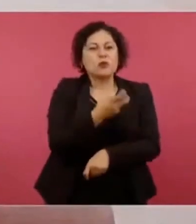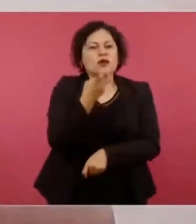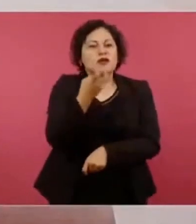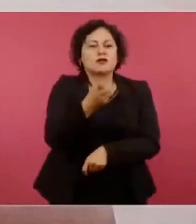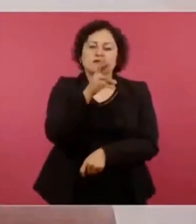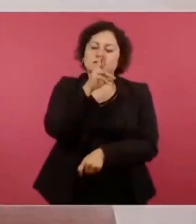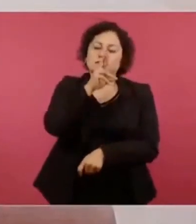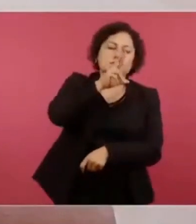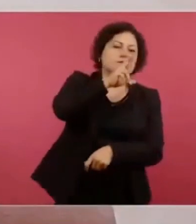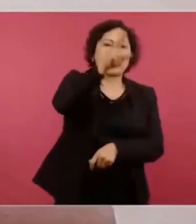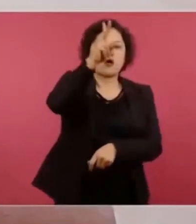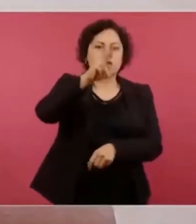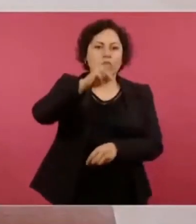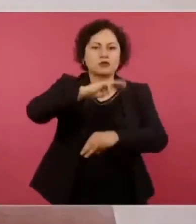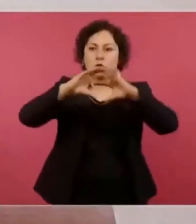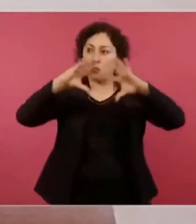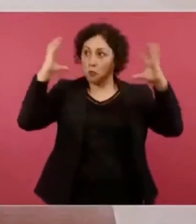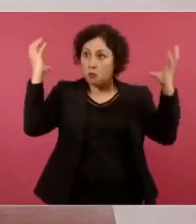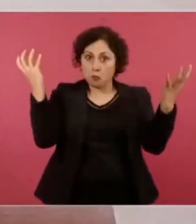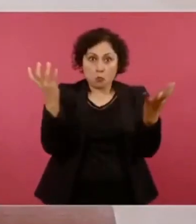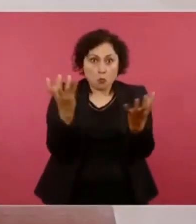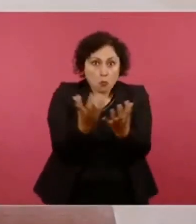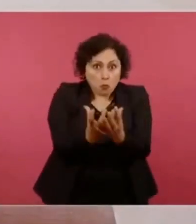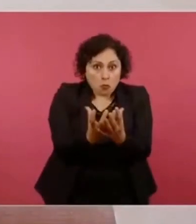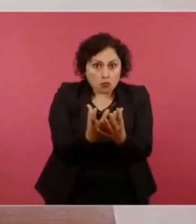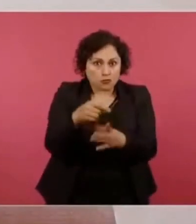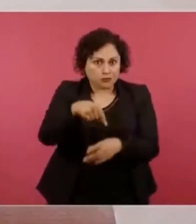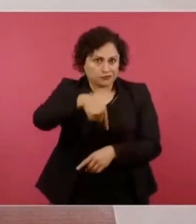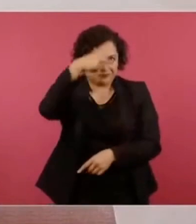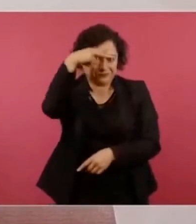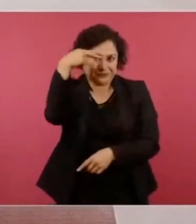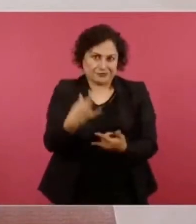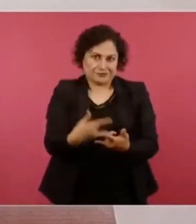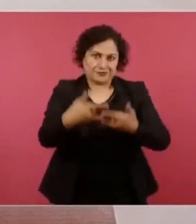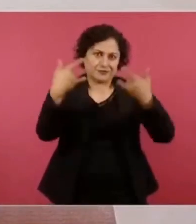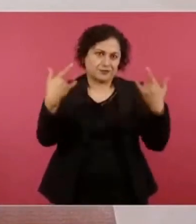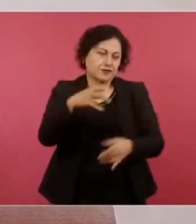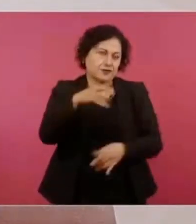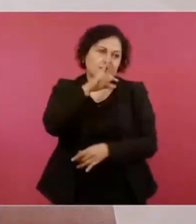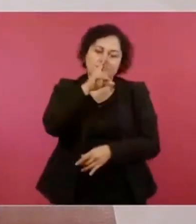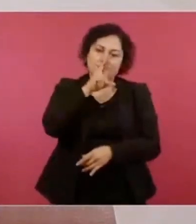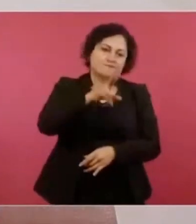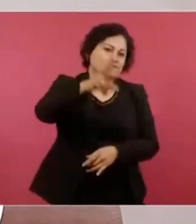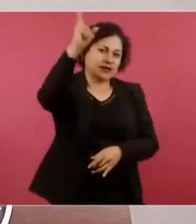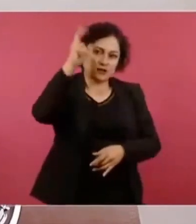nuestra historia. Pero bueno. Señor presidente.